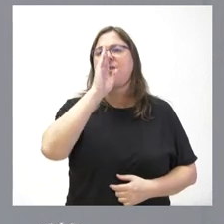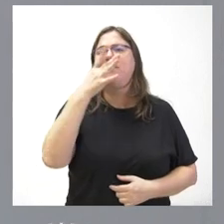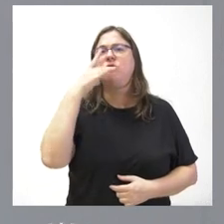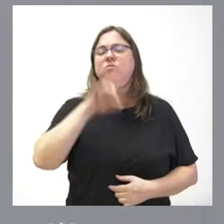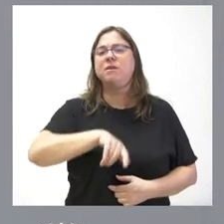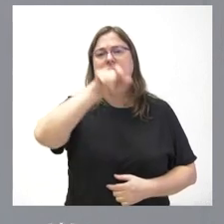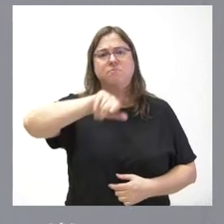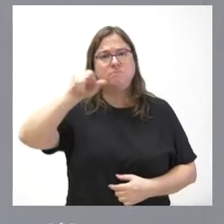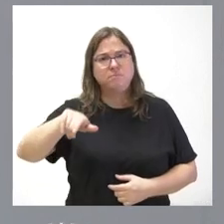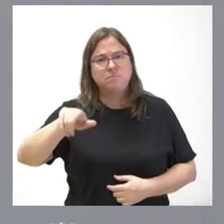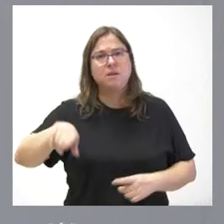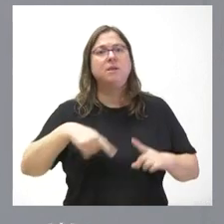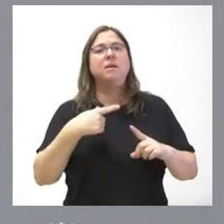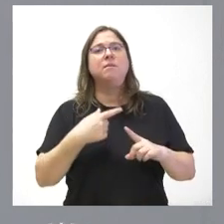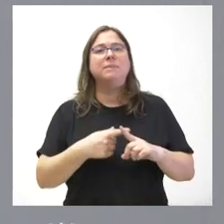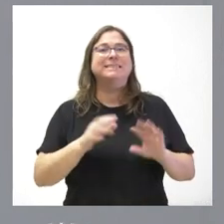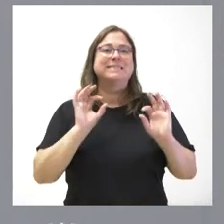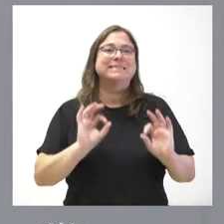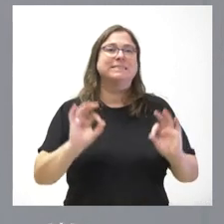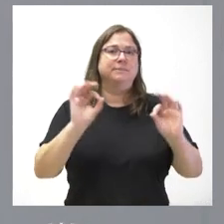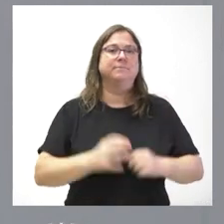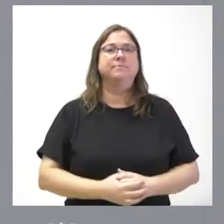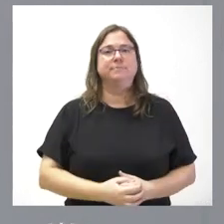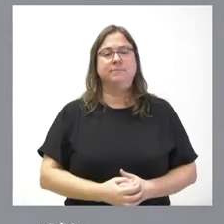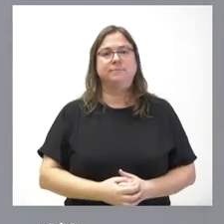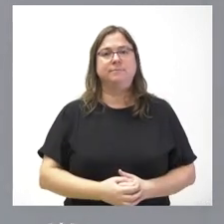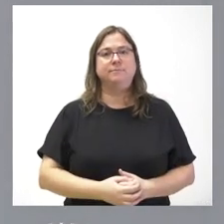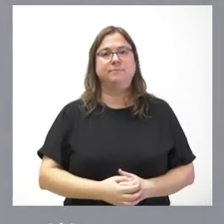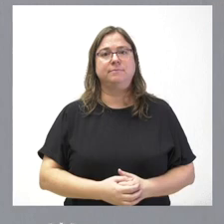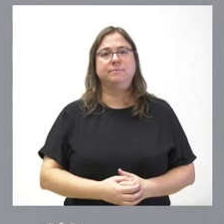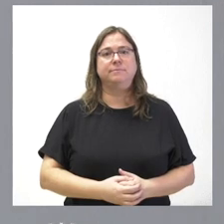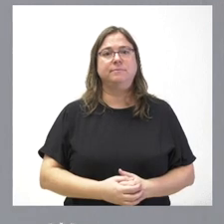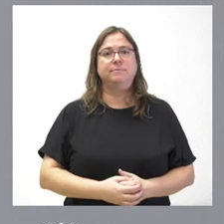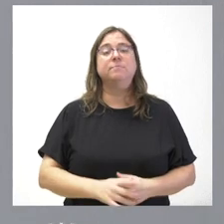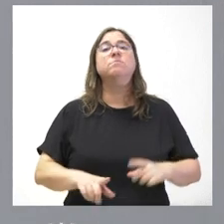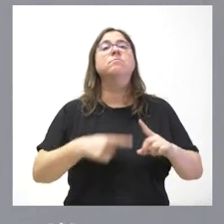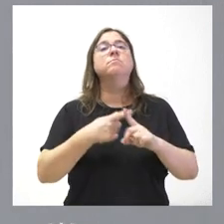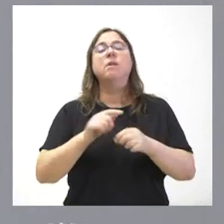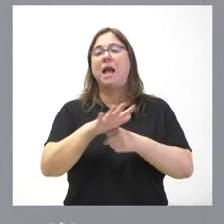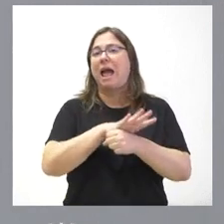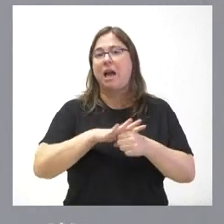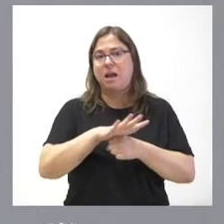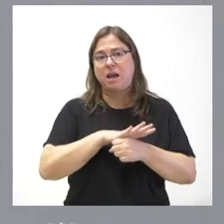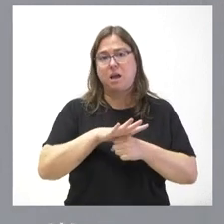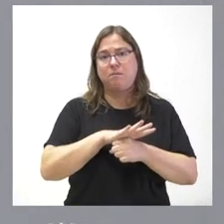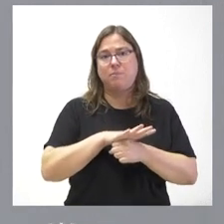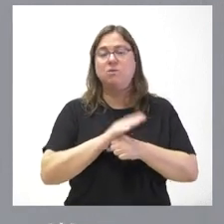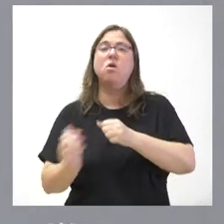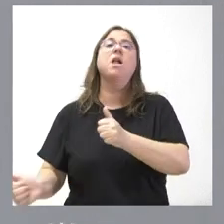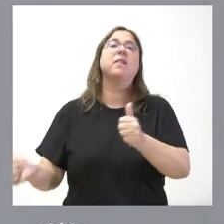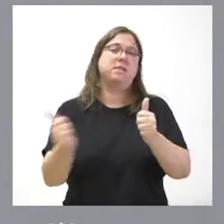ciudadanos Y de forma más iente y también en el ámbito de la